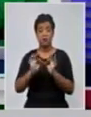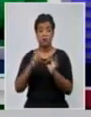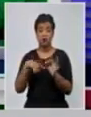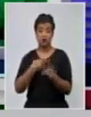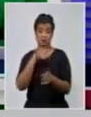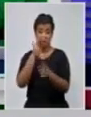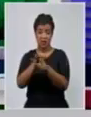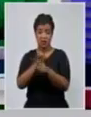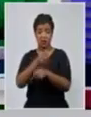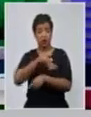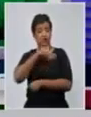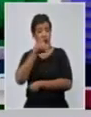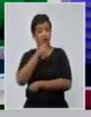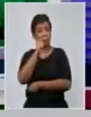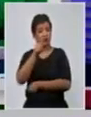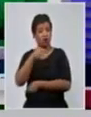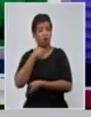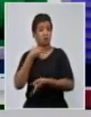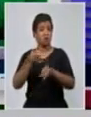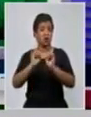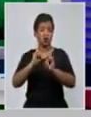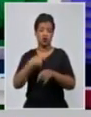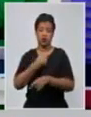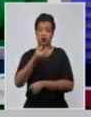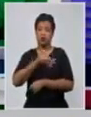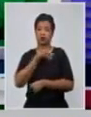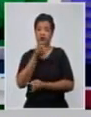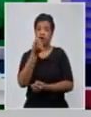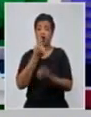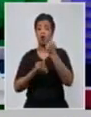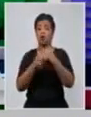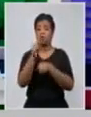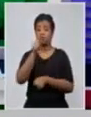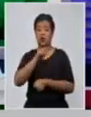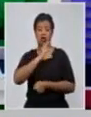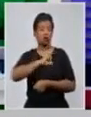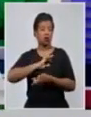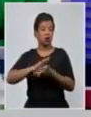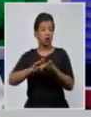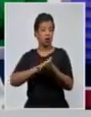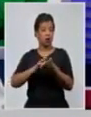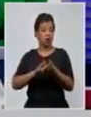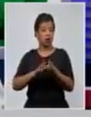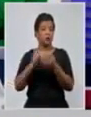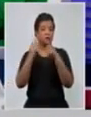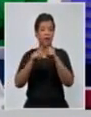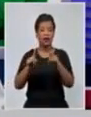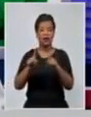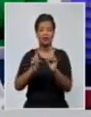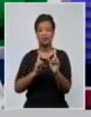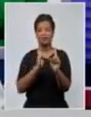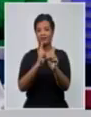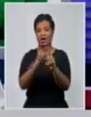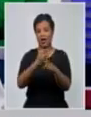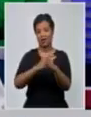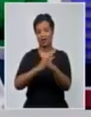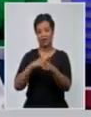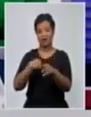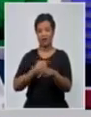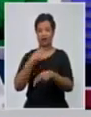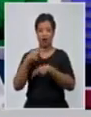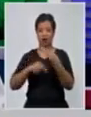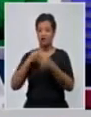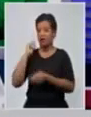del fallecimiento, que algunos, aún sin síntomas, se diagnosticaron porque eran contacto de un caso